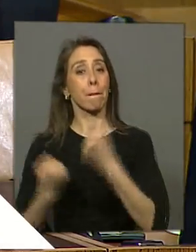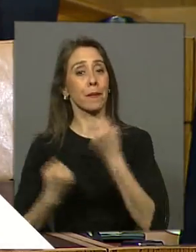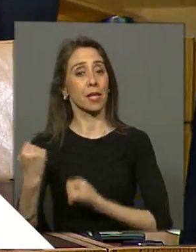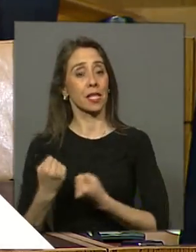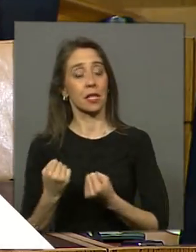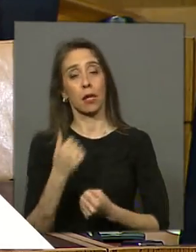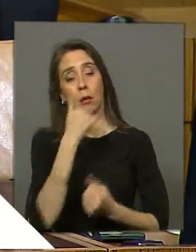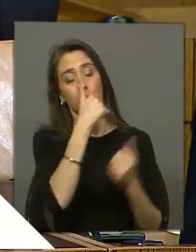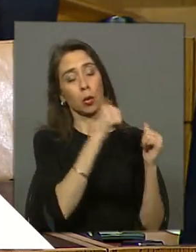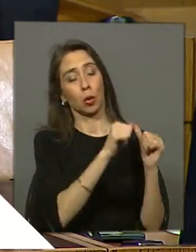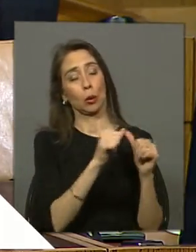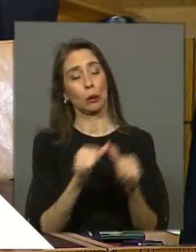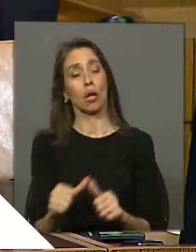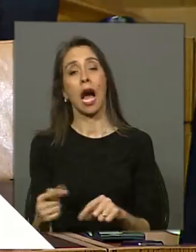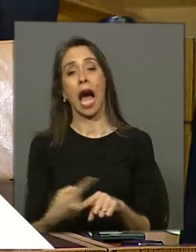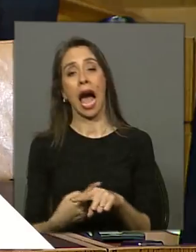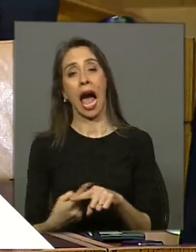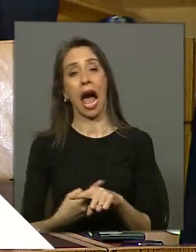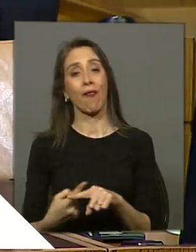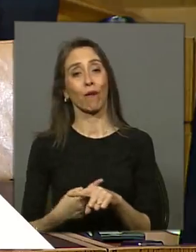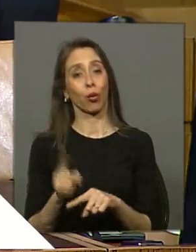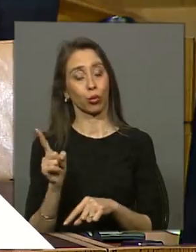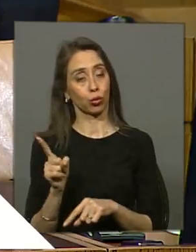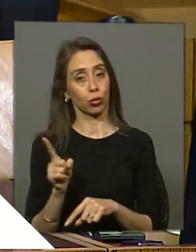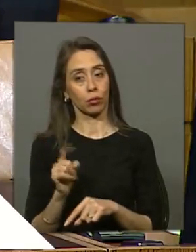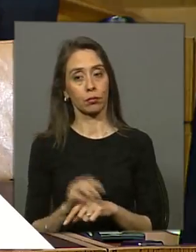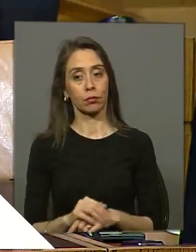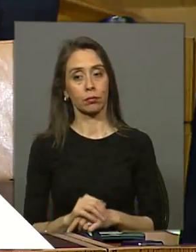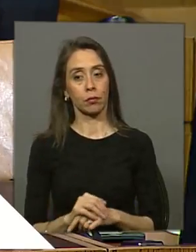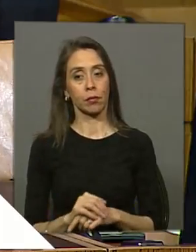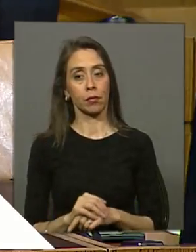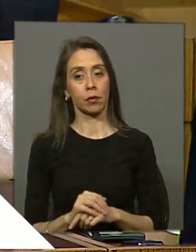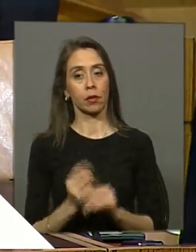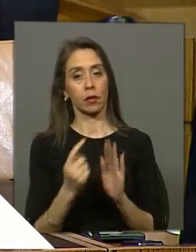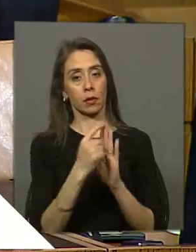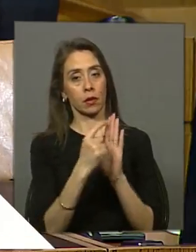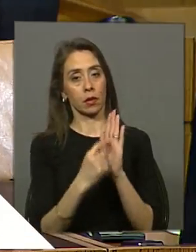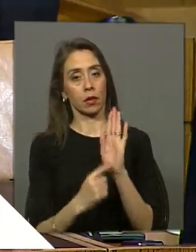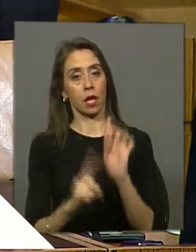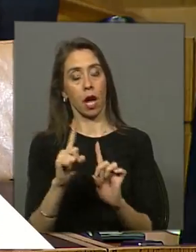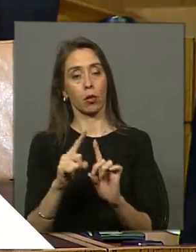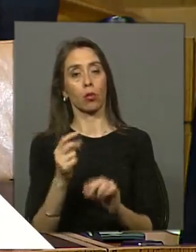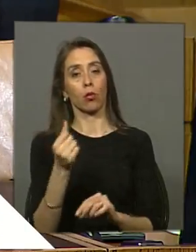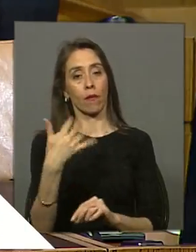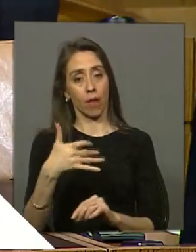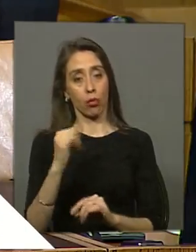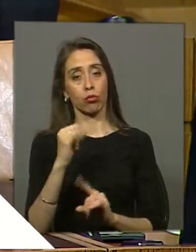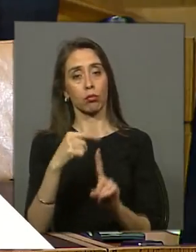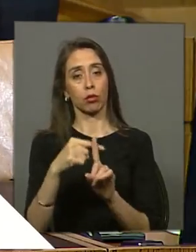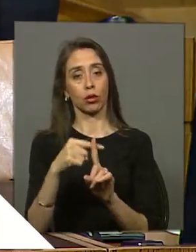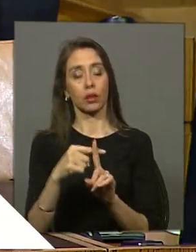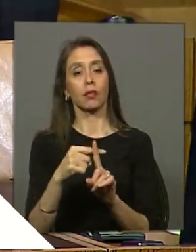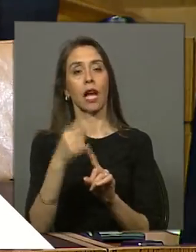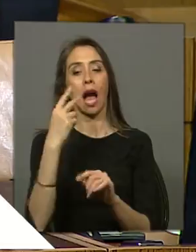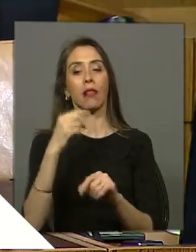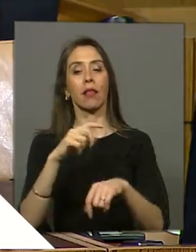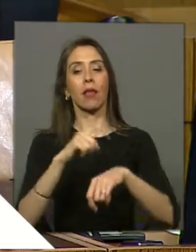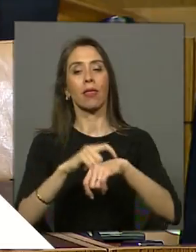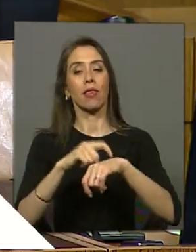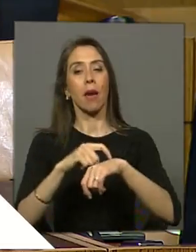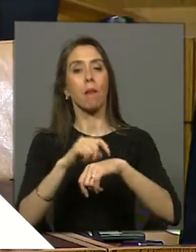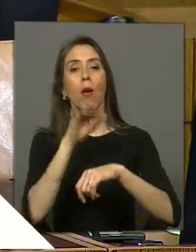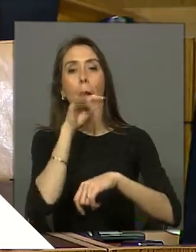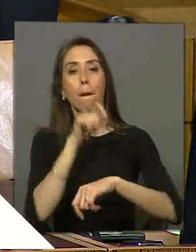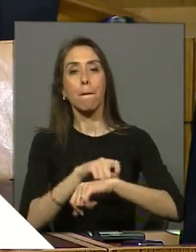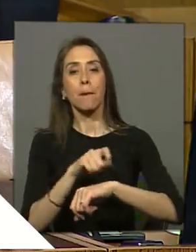largo tiempo. y hay cosas que son valorables y positivas por ejemplo eliminar el fraccionamiento minutos